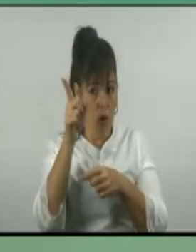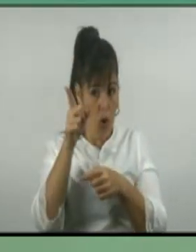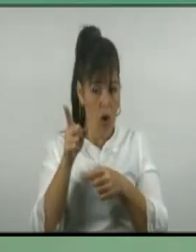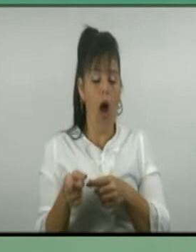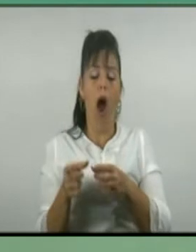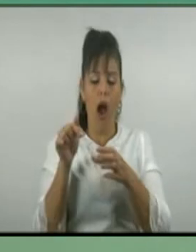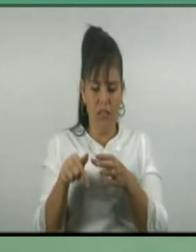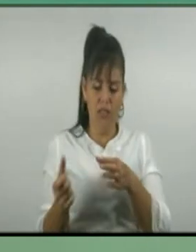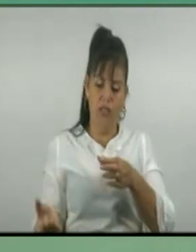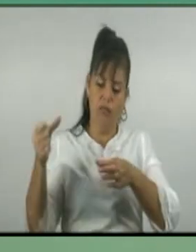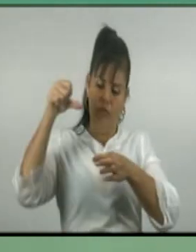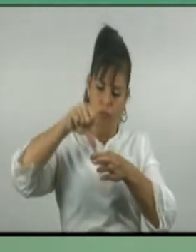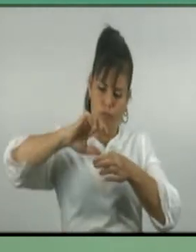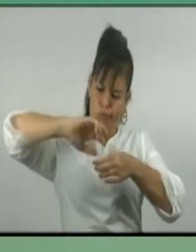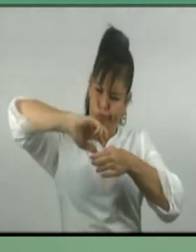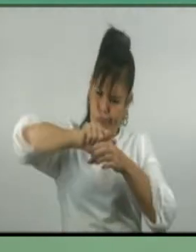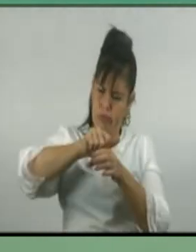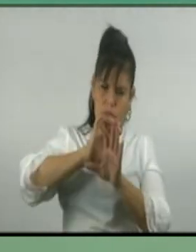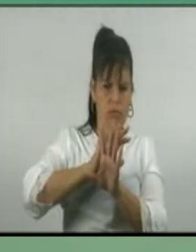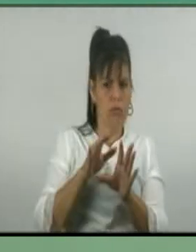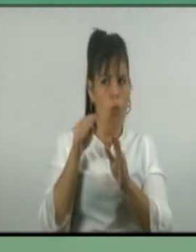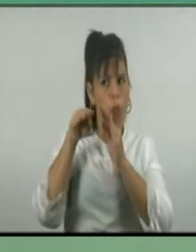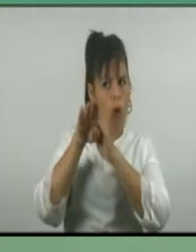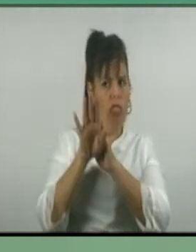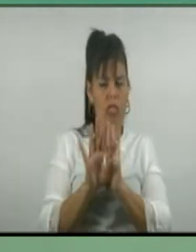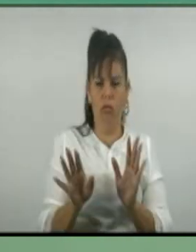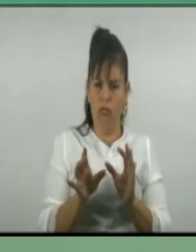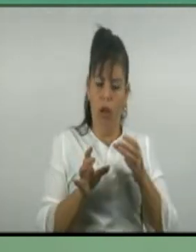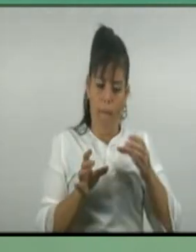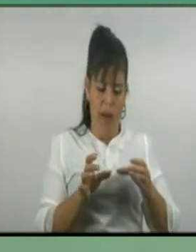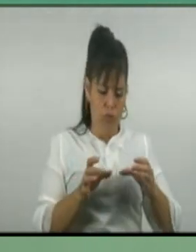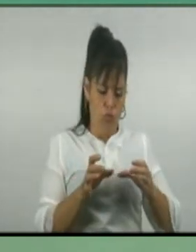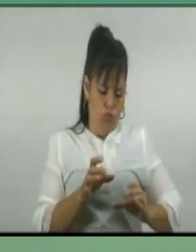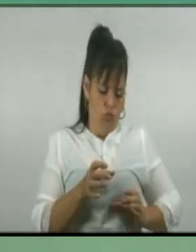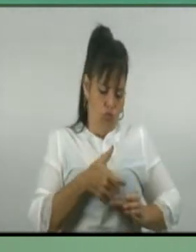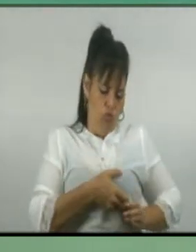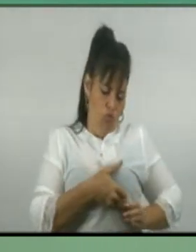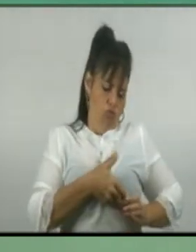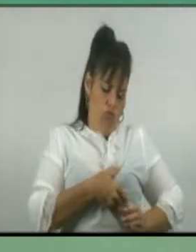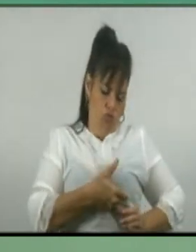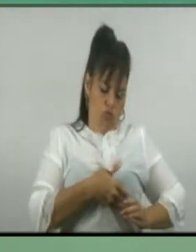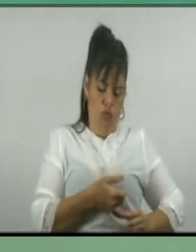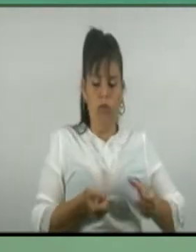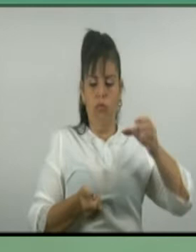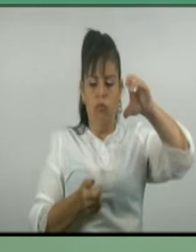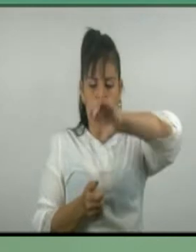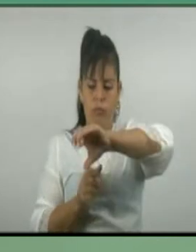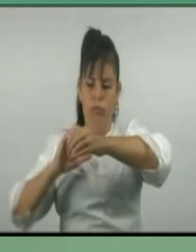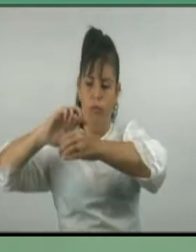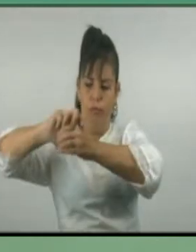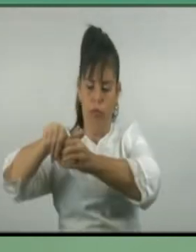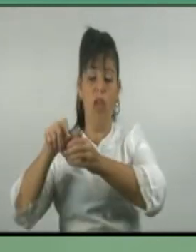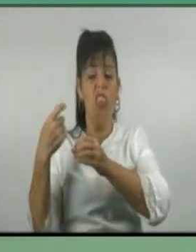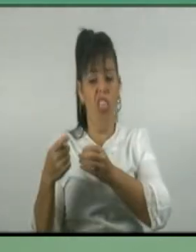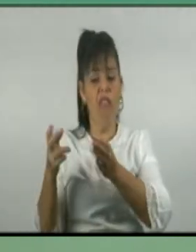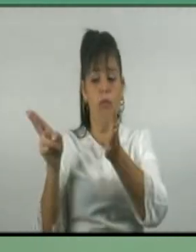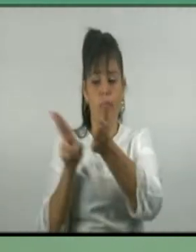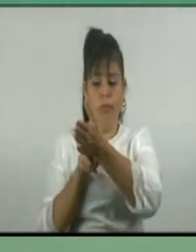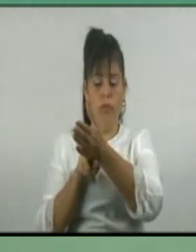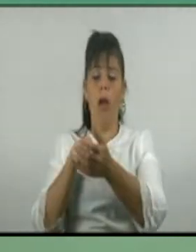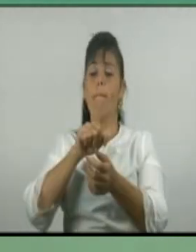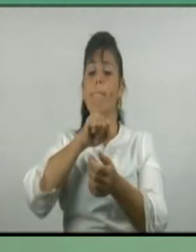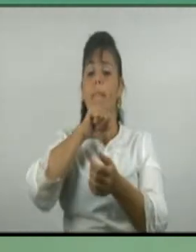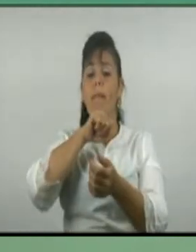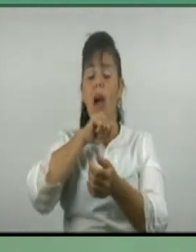poder colectar la leche que ella va a depositar en ese vaso que por supuesto debe estar etiquetado con el nombre de la madre o la